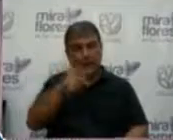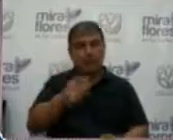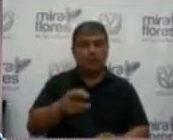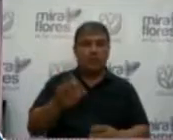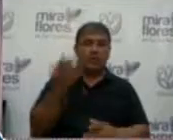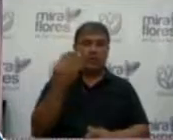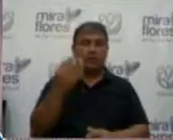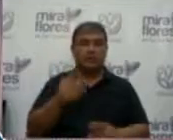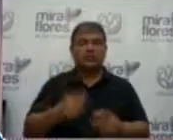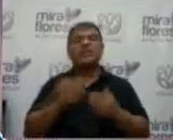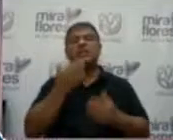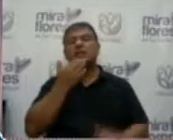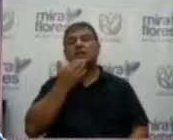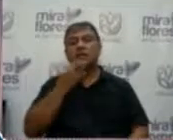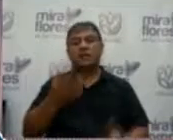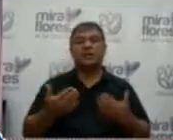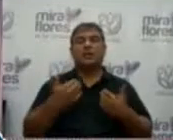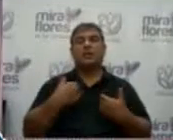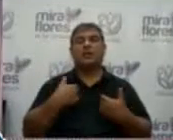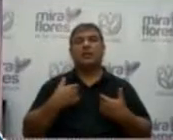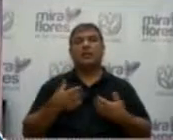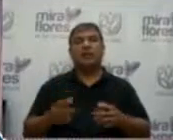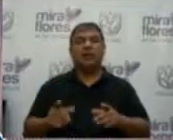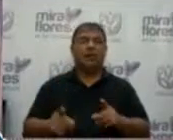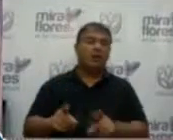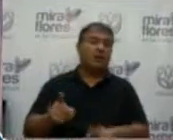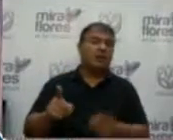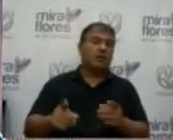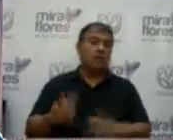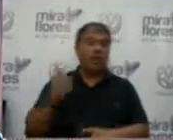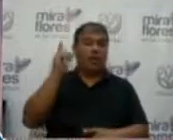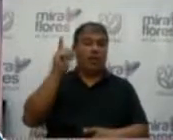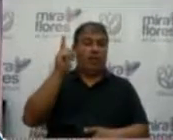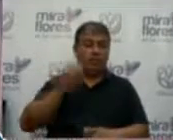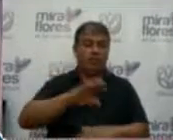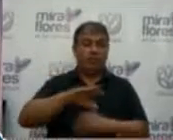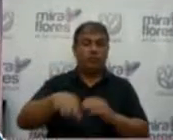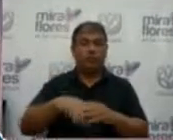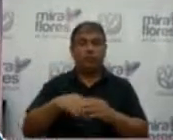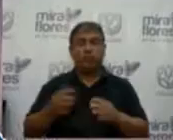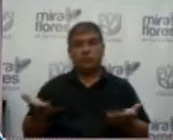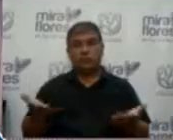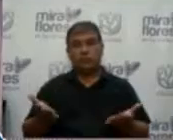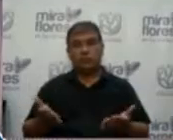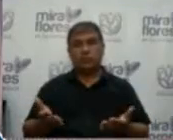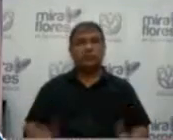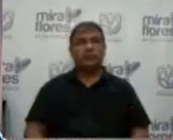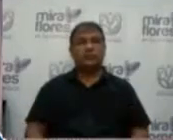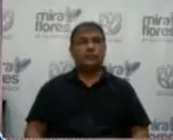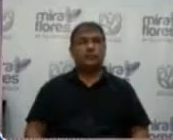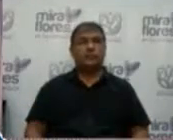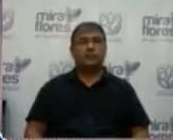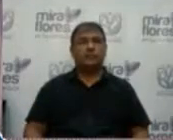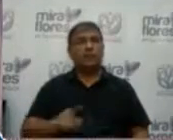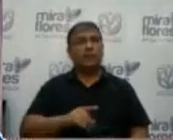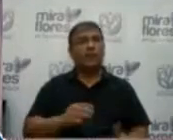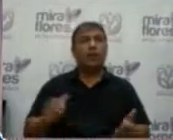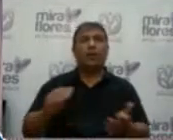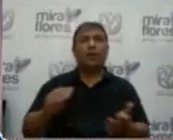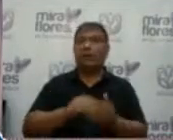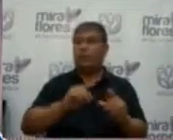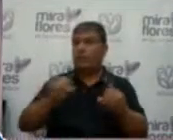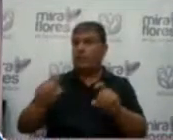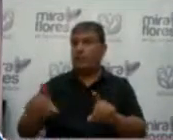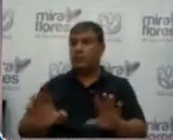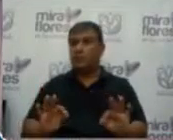cabezas sean las que terminen de alguna manera liderando esta situación. No sé si hay alguna otra